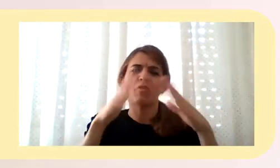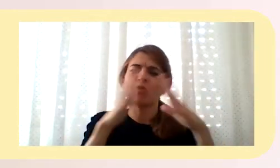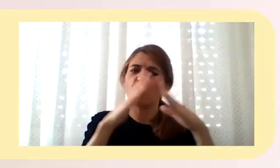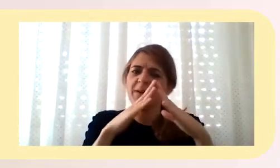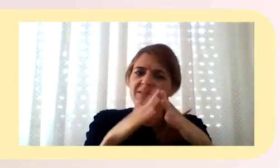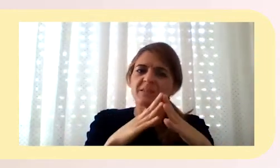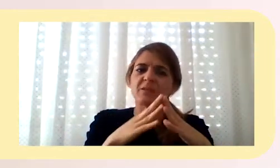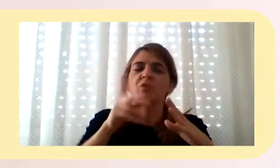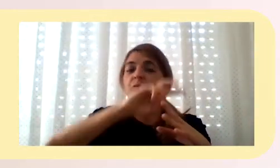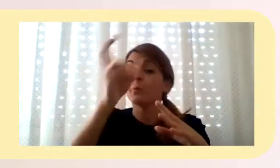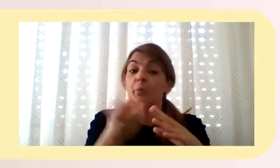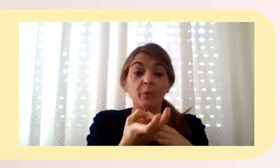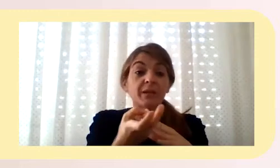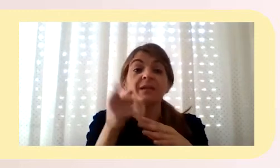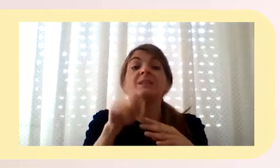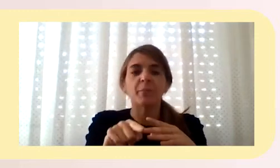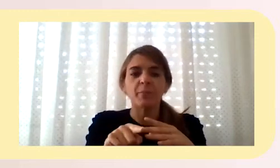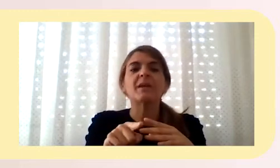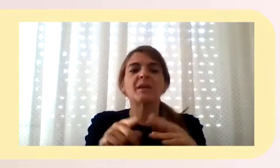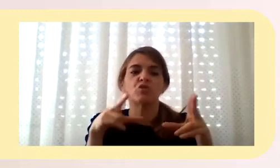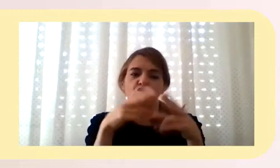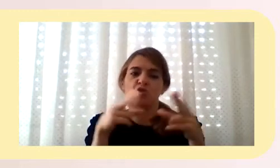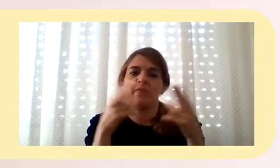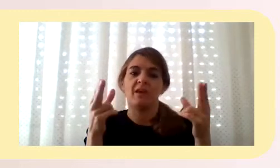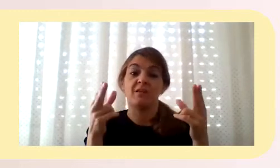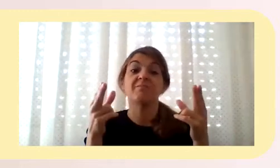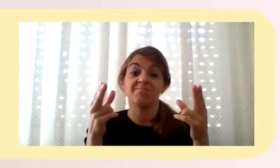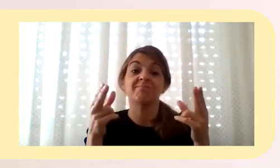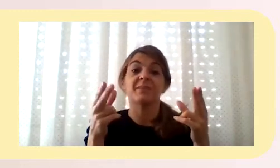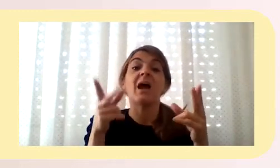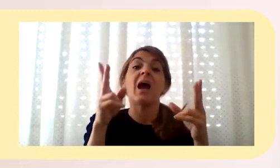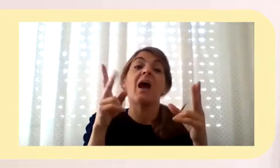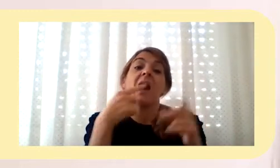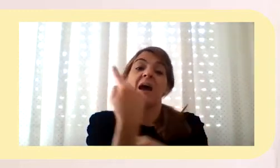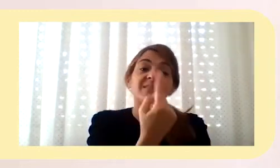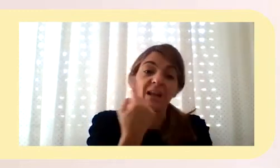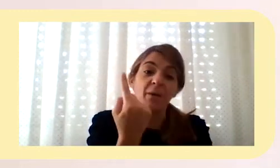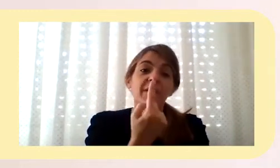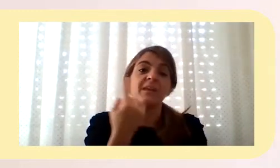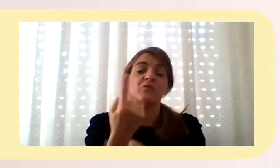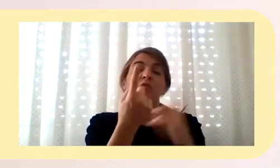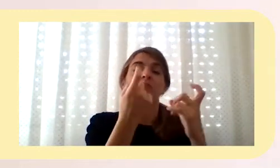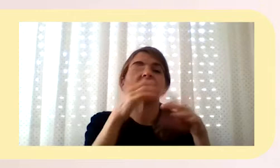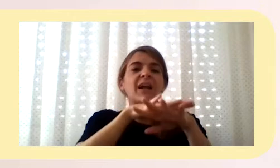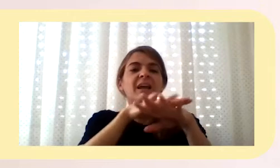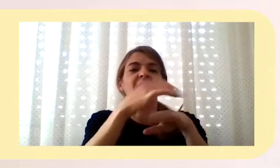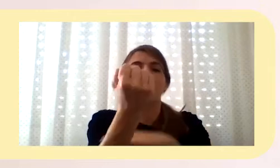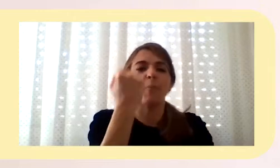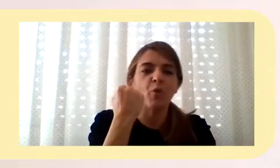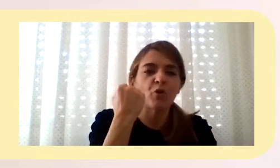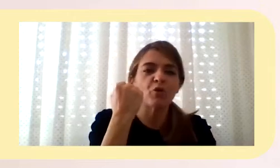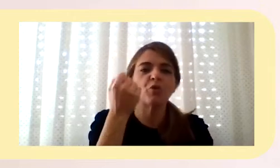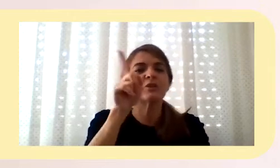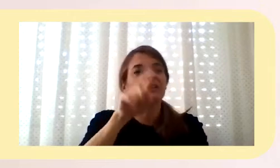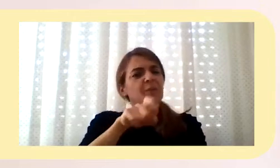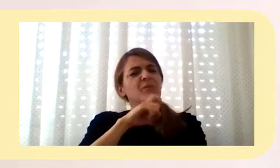etcétera, etcétera. También en el ámbito social, como sabéis, el aislamiento, la falta de redes de apoyo, dificultades para manejar